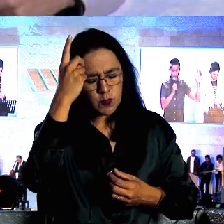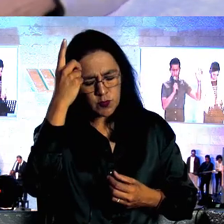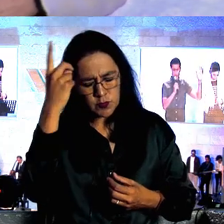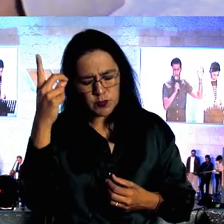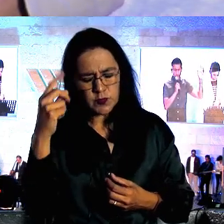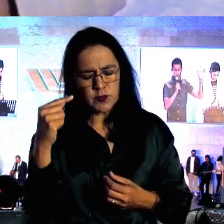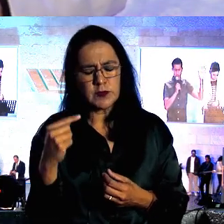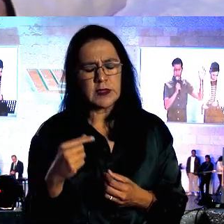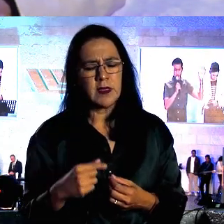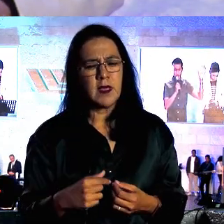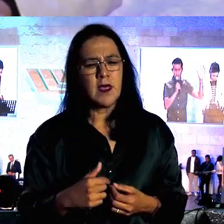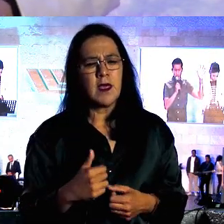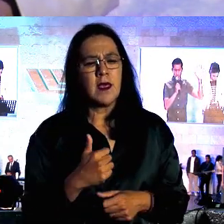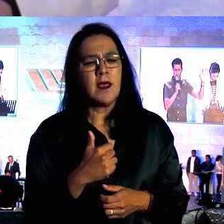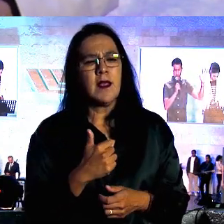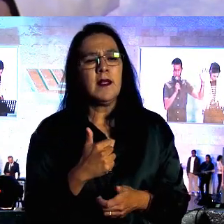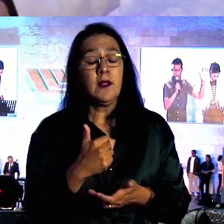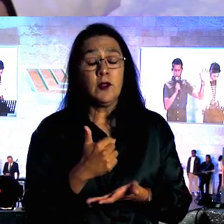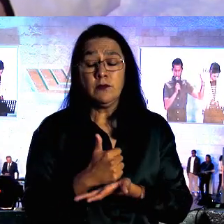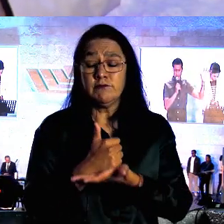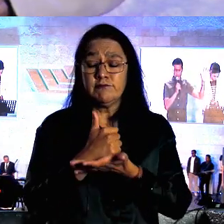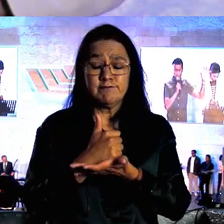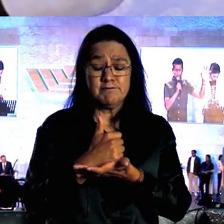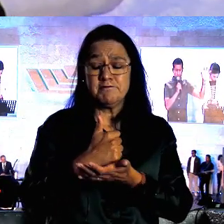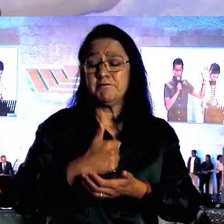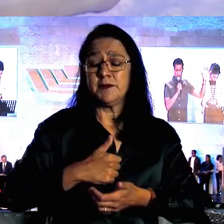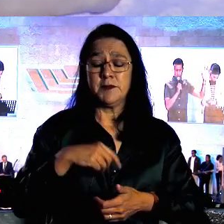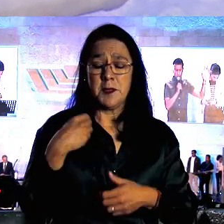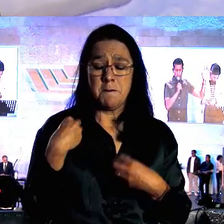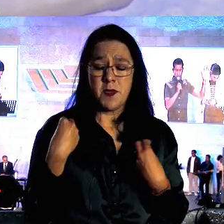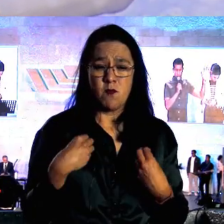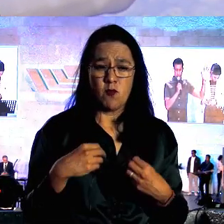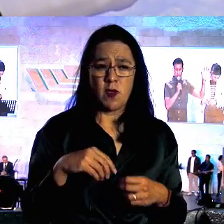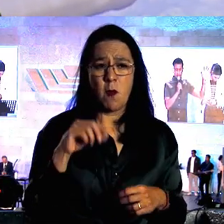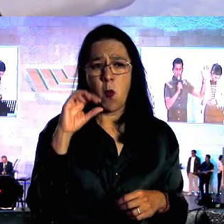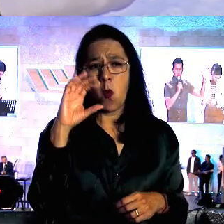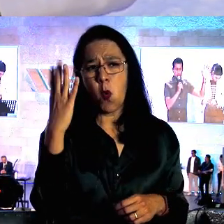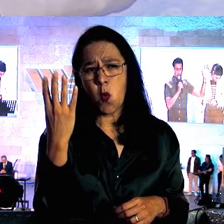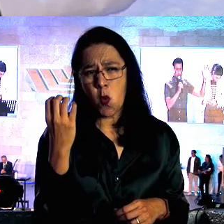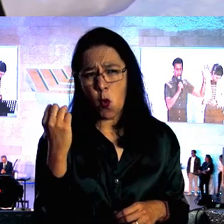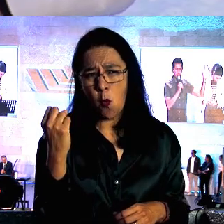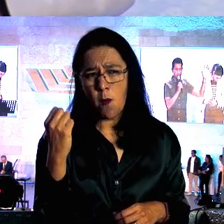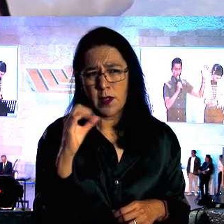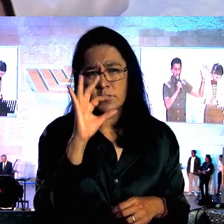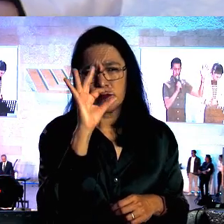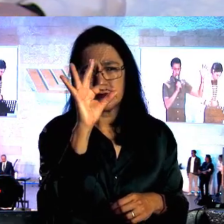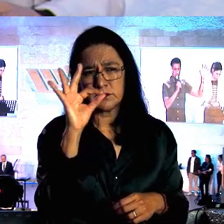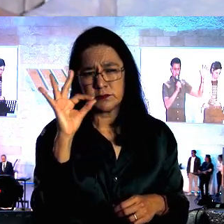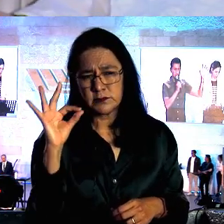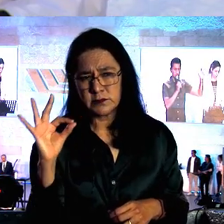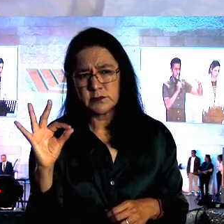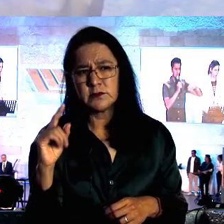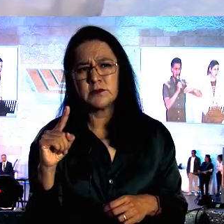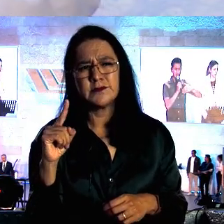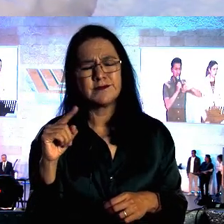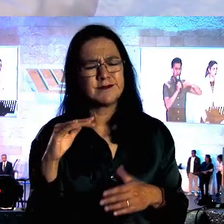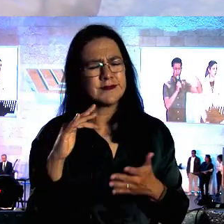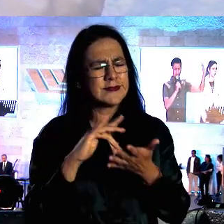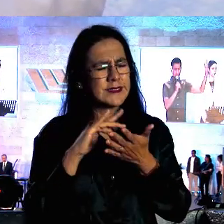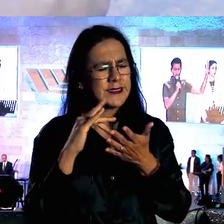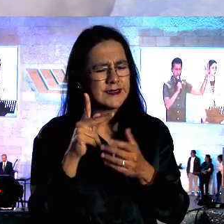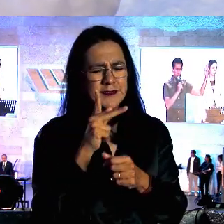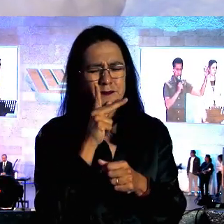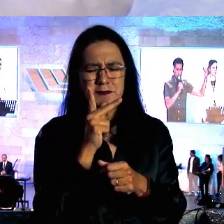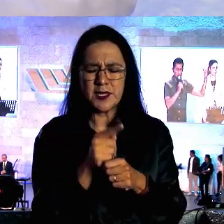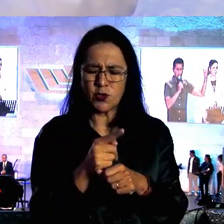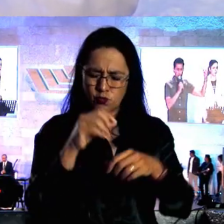Señor con el 90% de lo que resta Señor te doy gracias Padre porque yo sé que tú nos has bendecido más